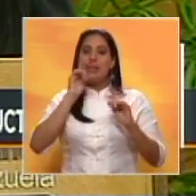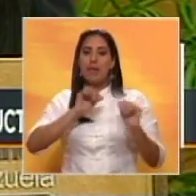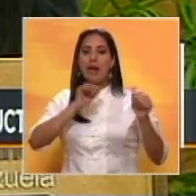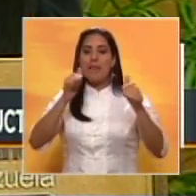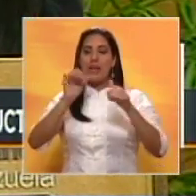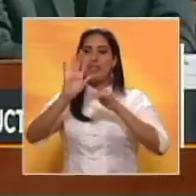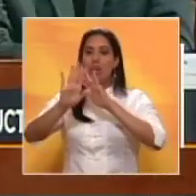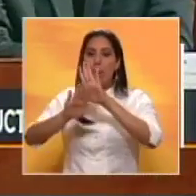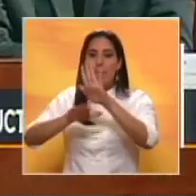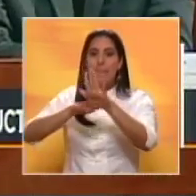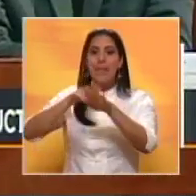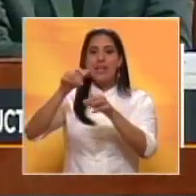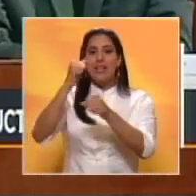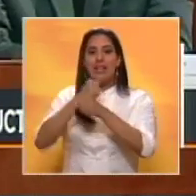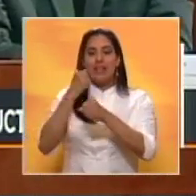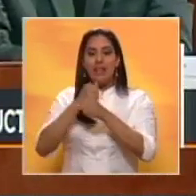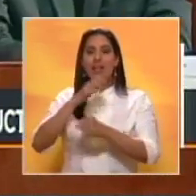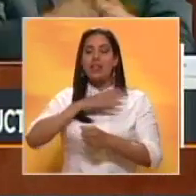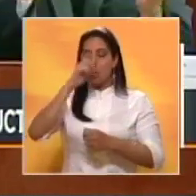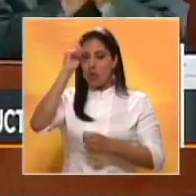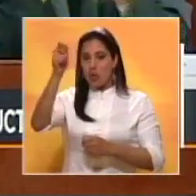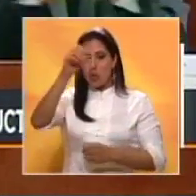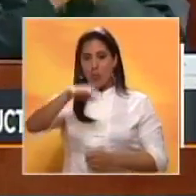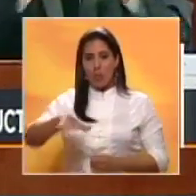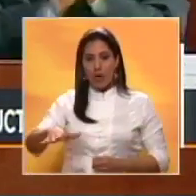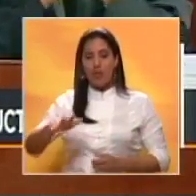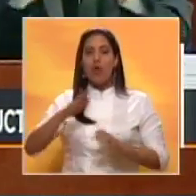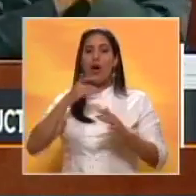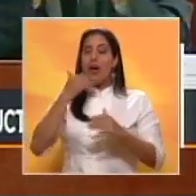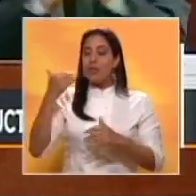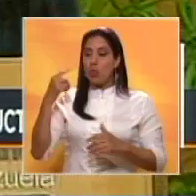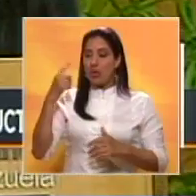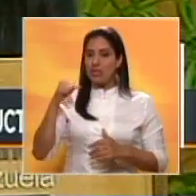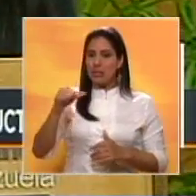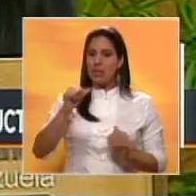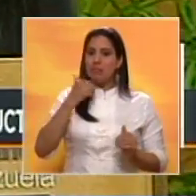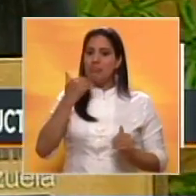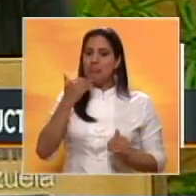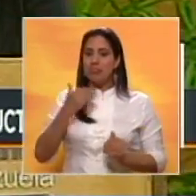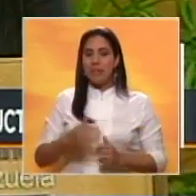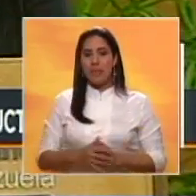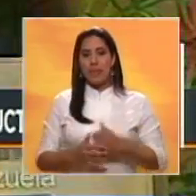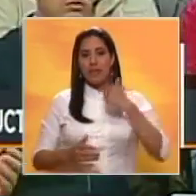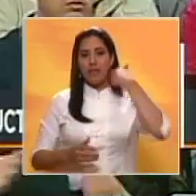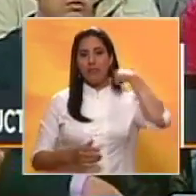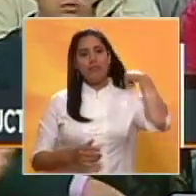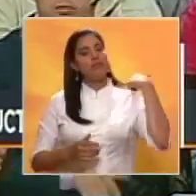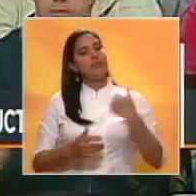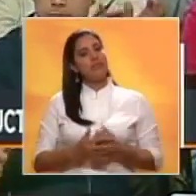dando sus primeros pasos para cumplirle al pueblo. En menos de una semana.